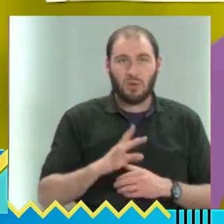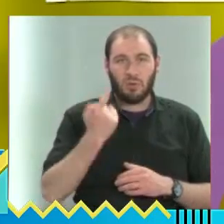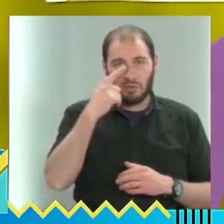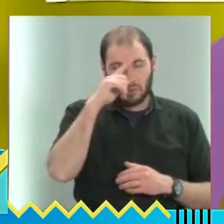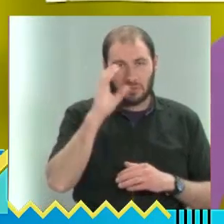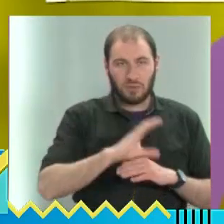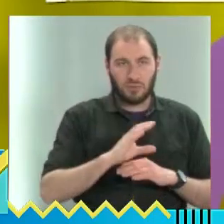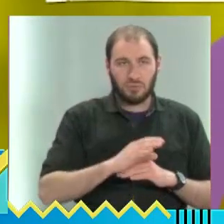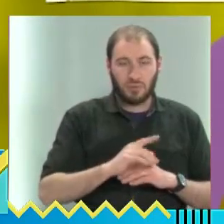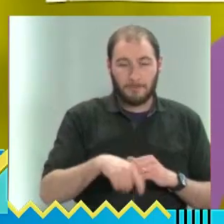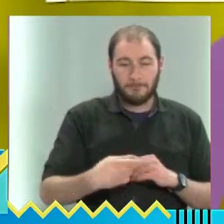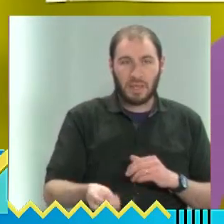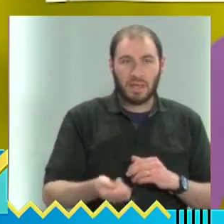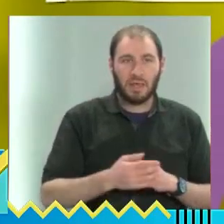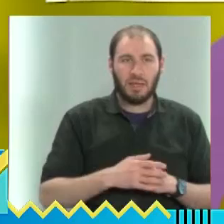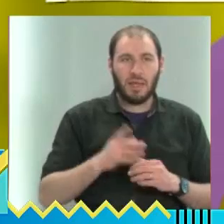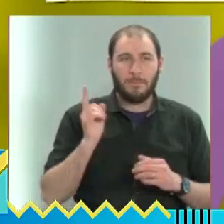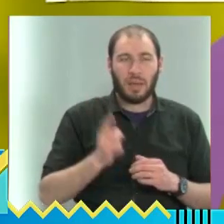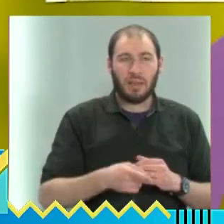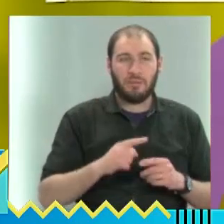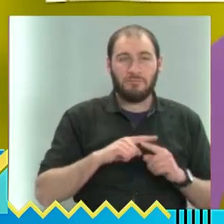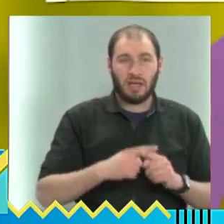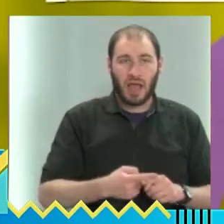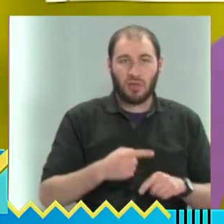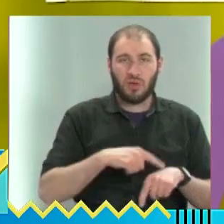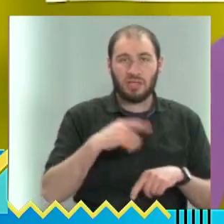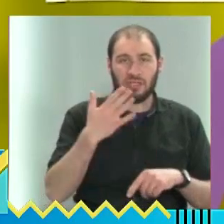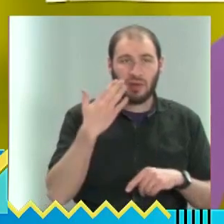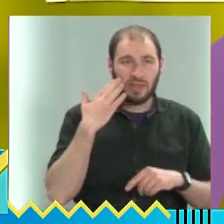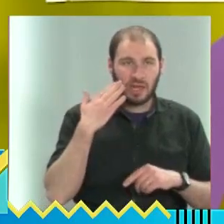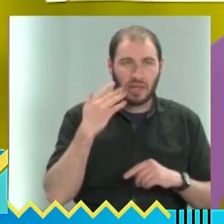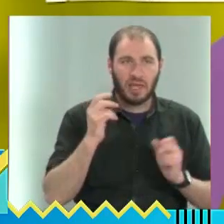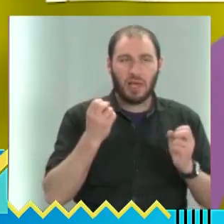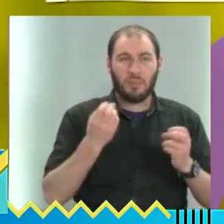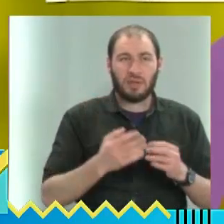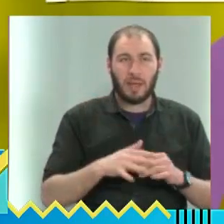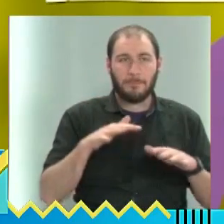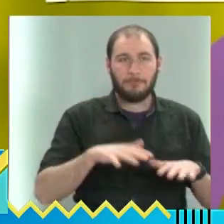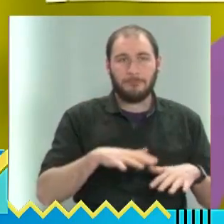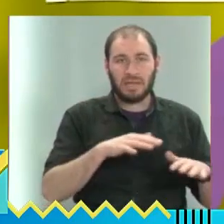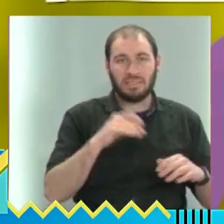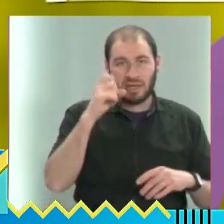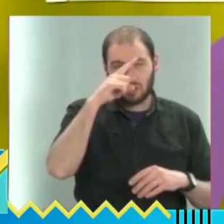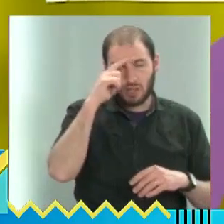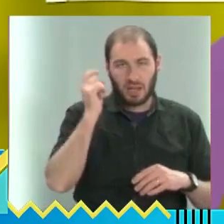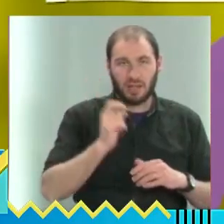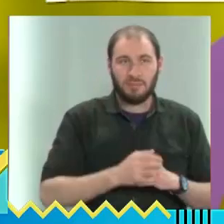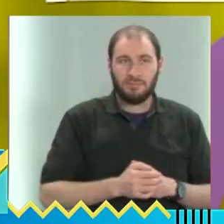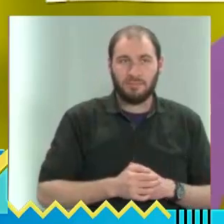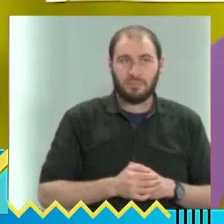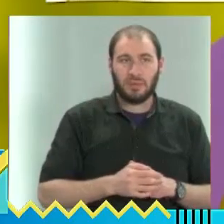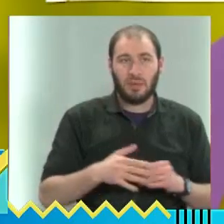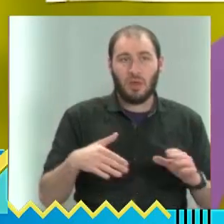Nacional de Cuyo a partir de mañana ha decretado un asueto a partir de las 17 horas en relación a la marcha nacional que se va a